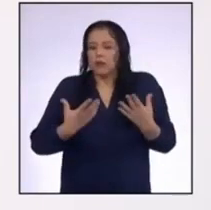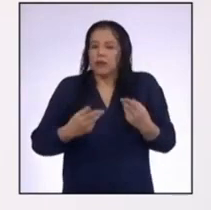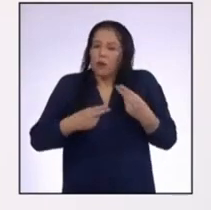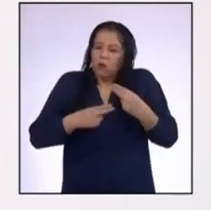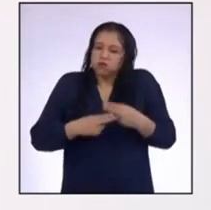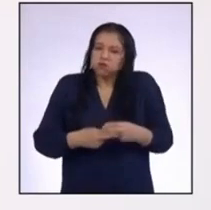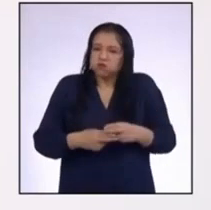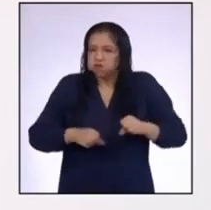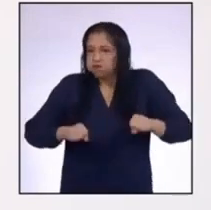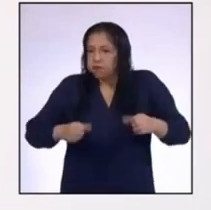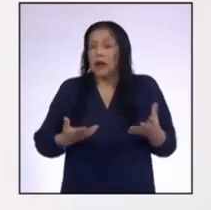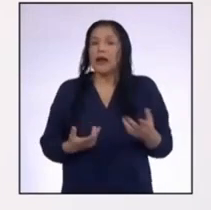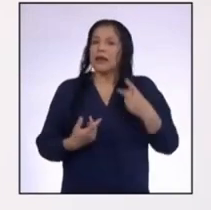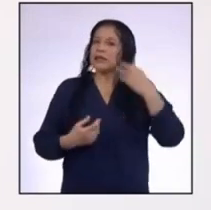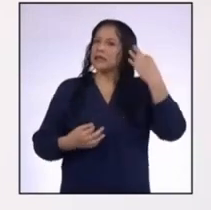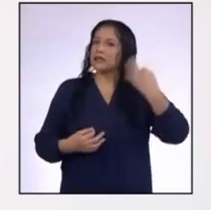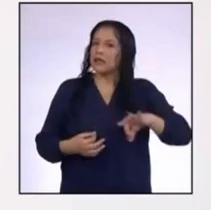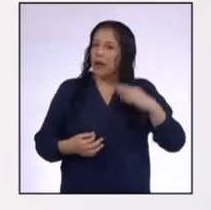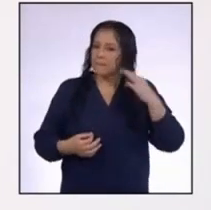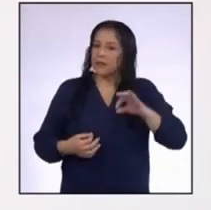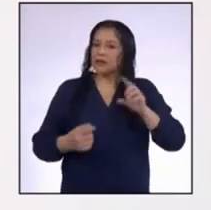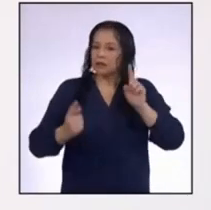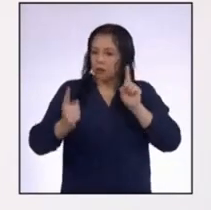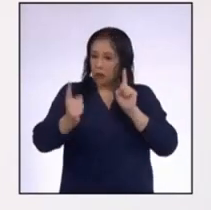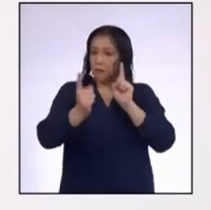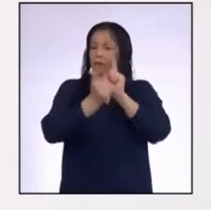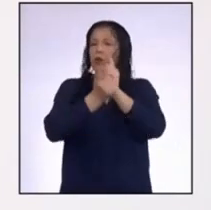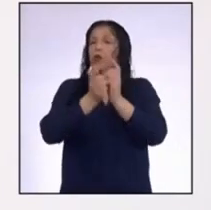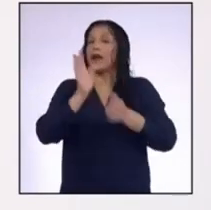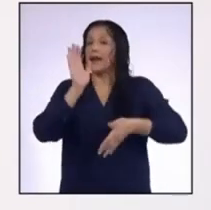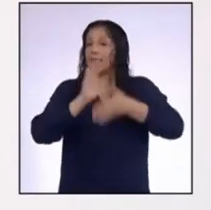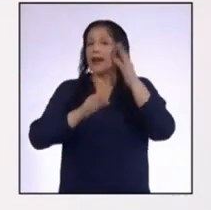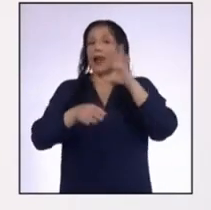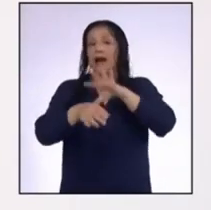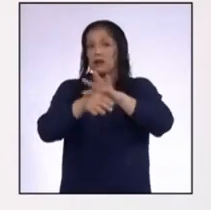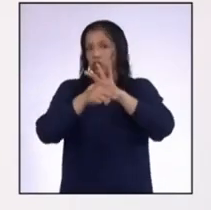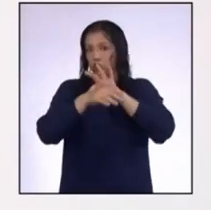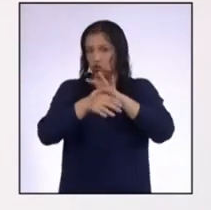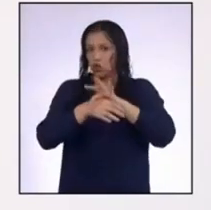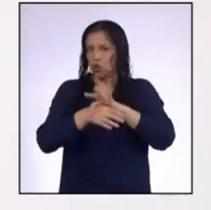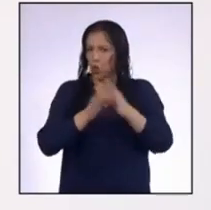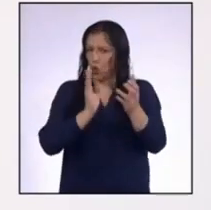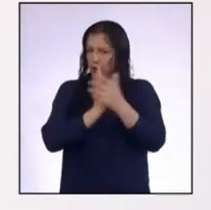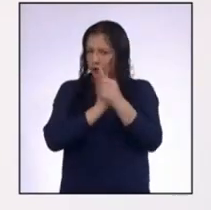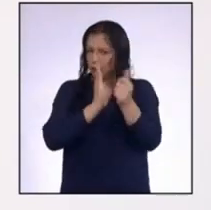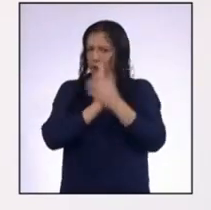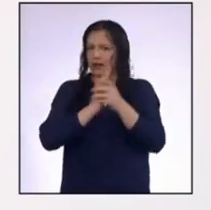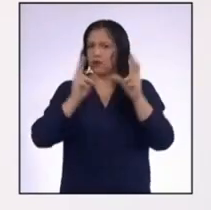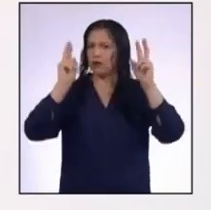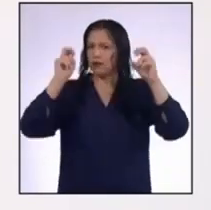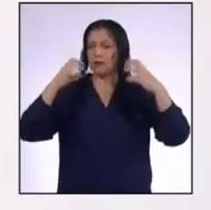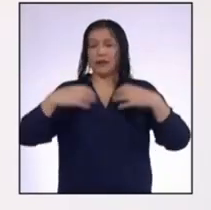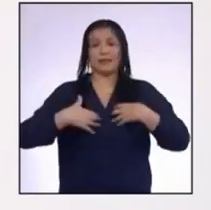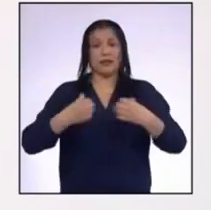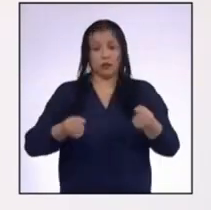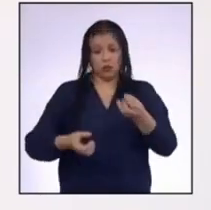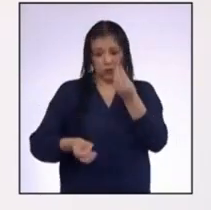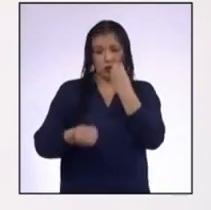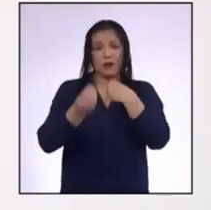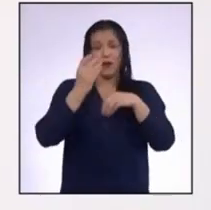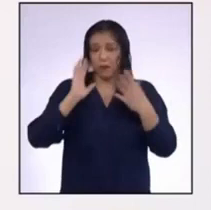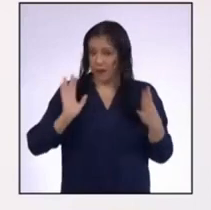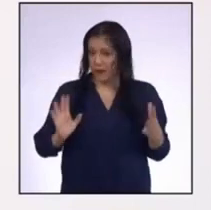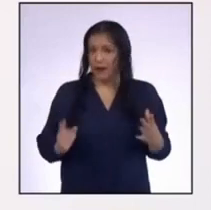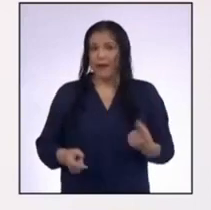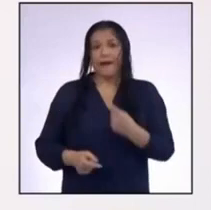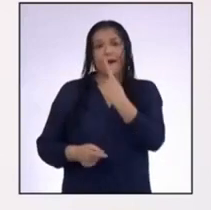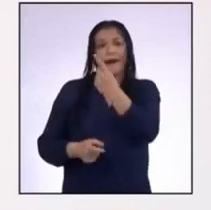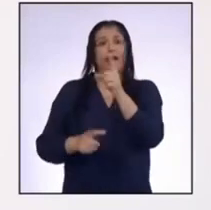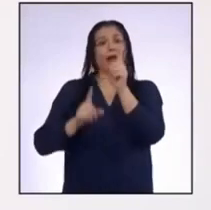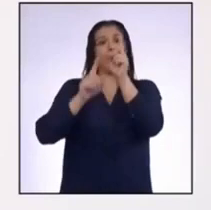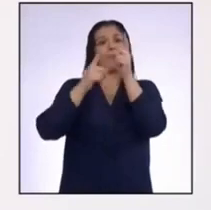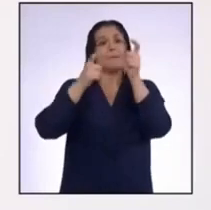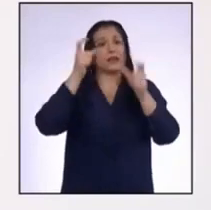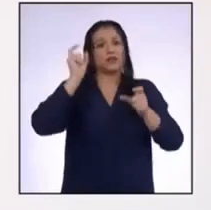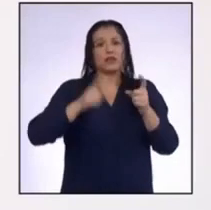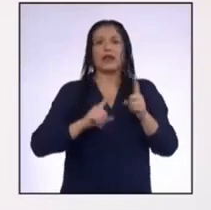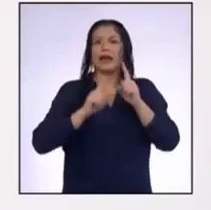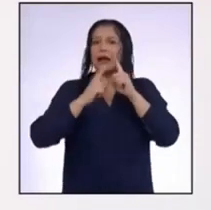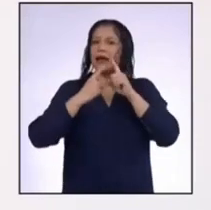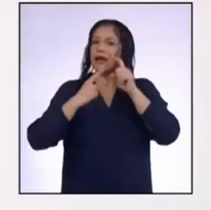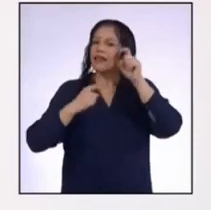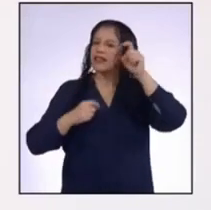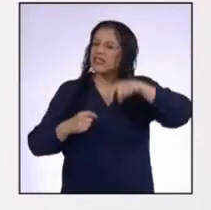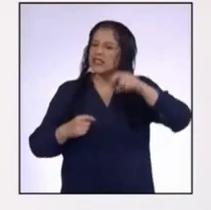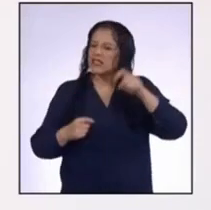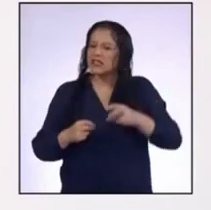encontramos, siempre debemos de buscar consulta médica o de un especialista en salud y nutrición, ya que cada persona requiere una